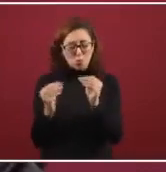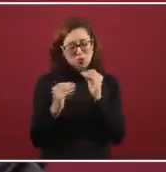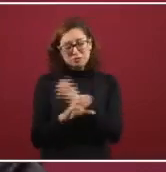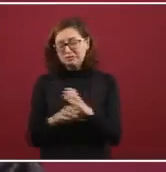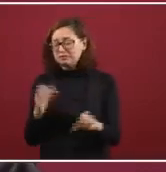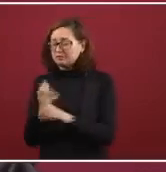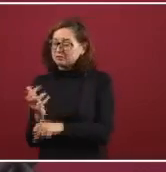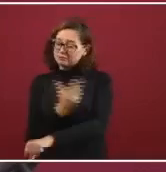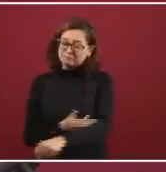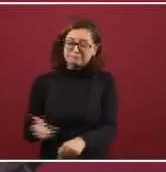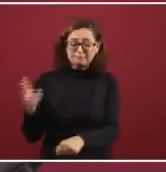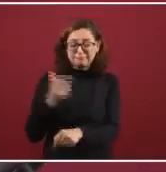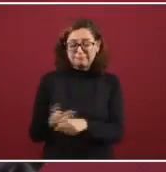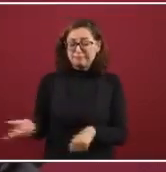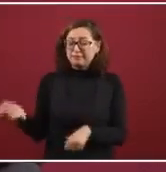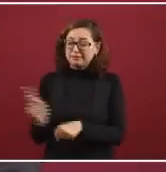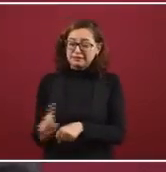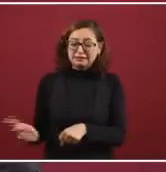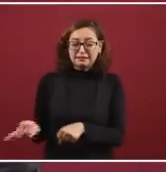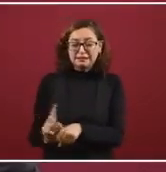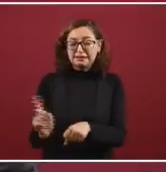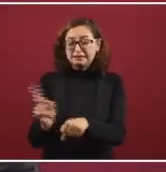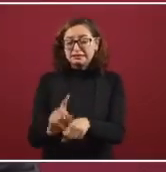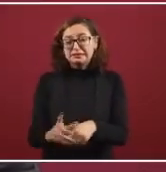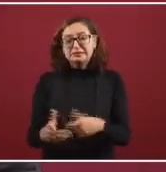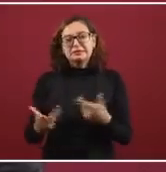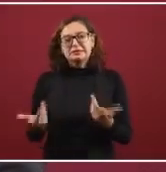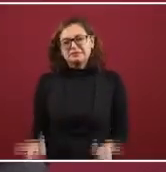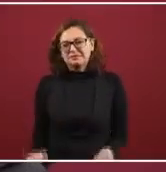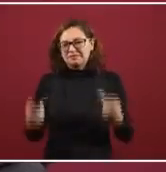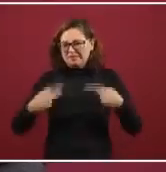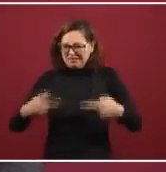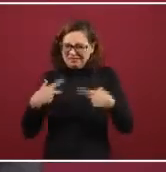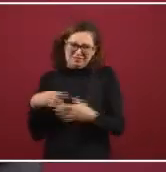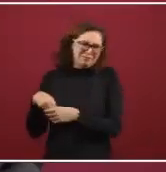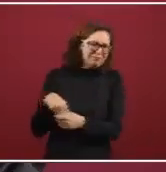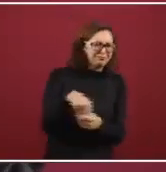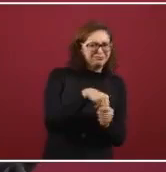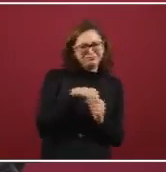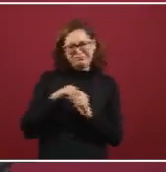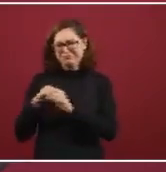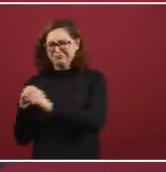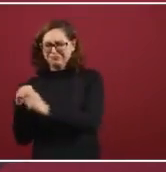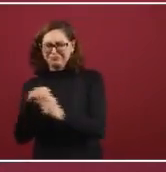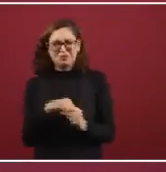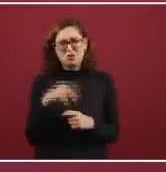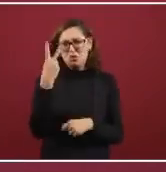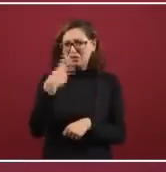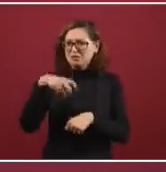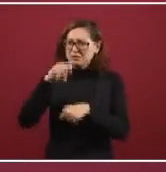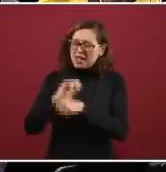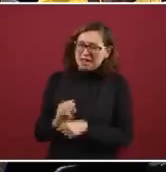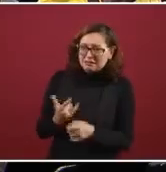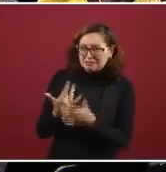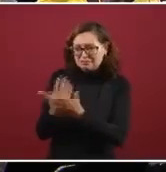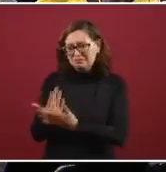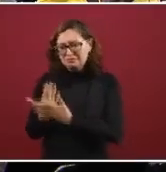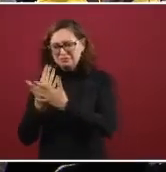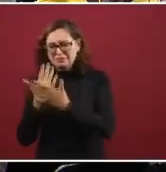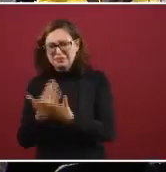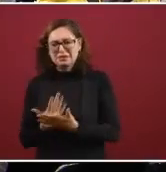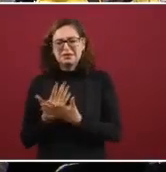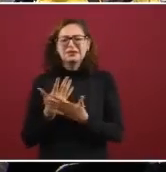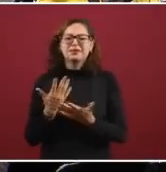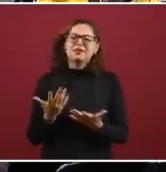es el manejo cotidiano, es el que no tengas a todo el mundo asignado, que no se tarden 2 semanas los consulados